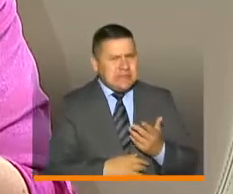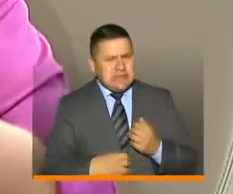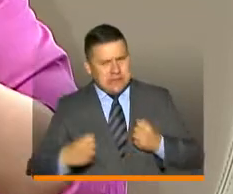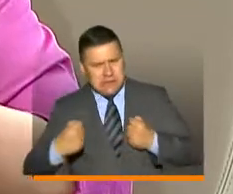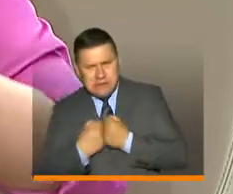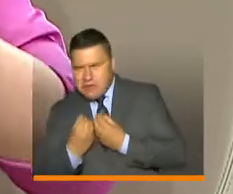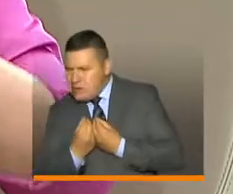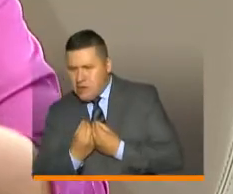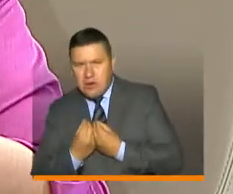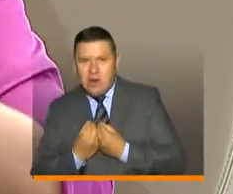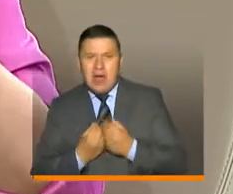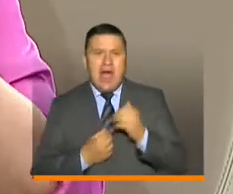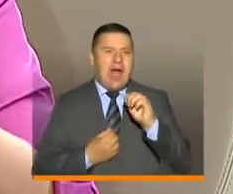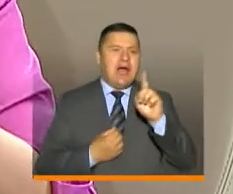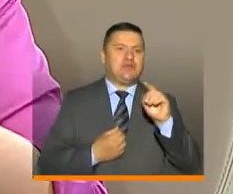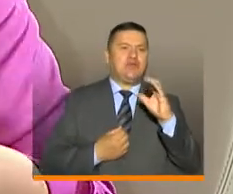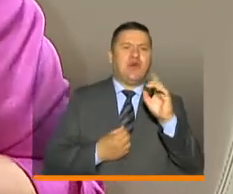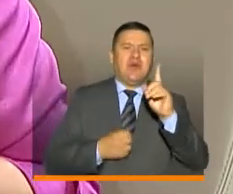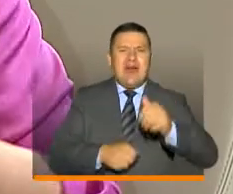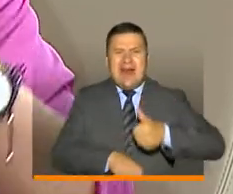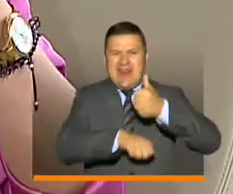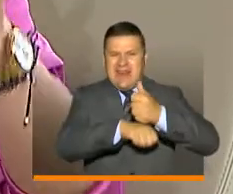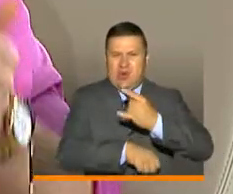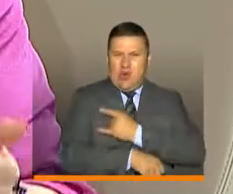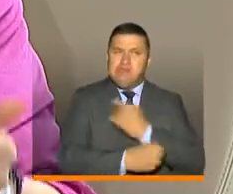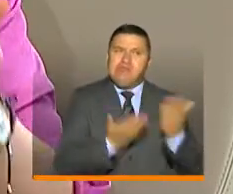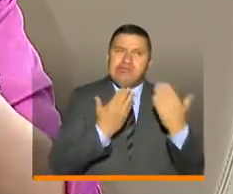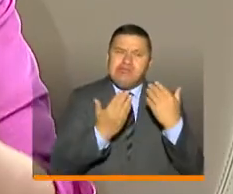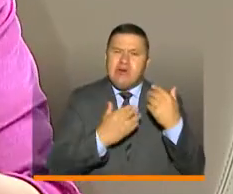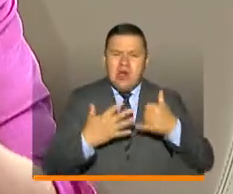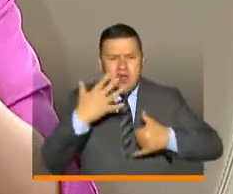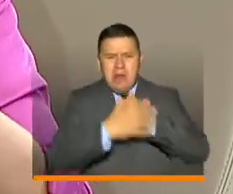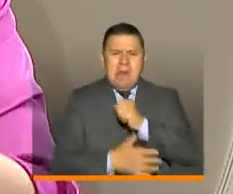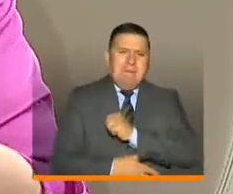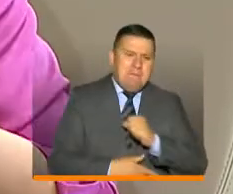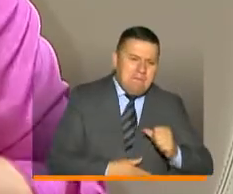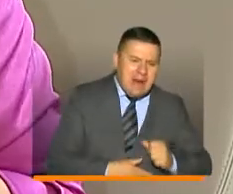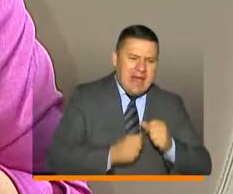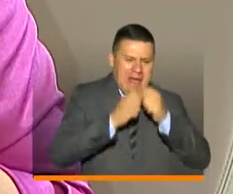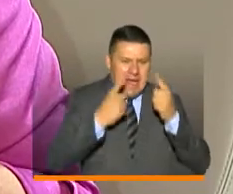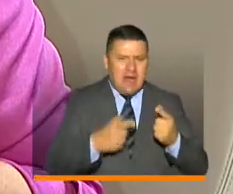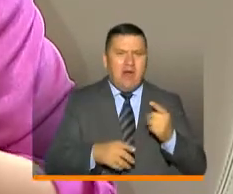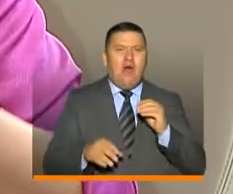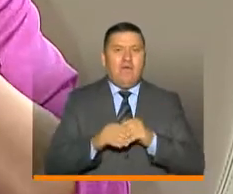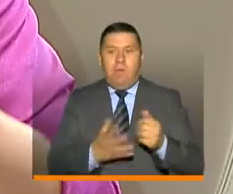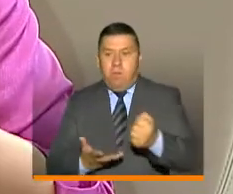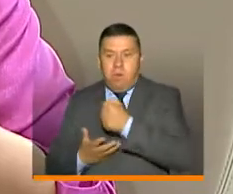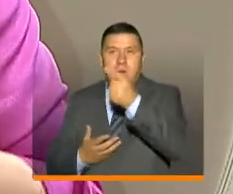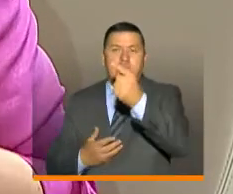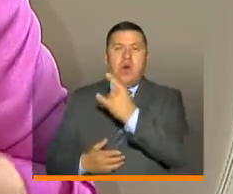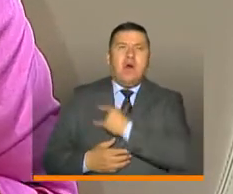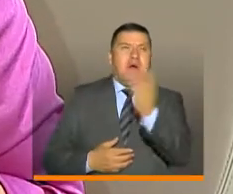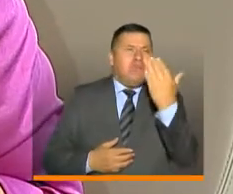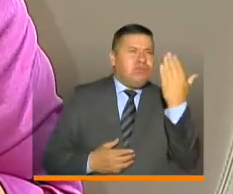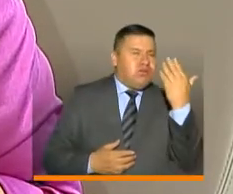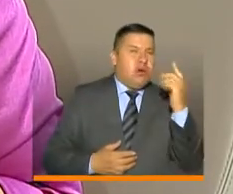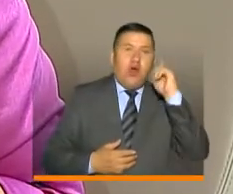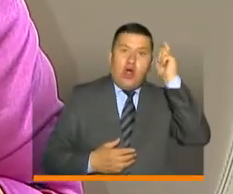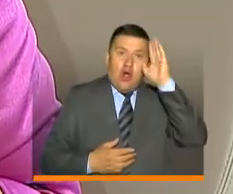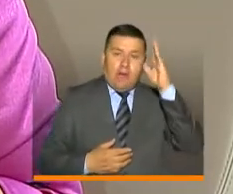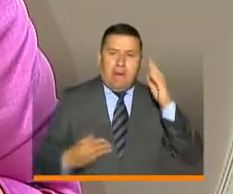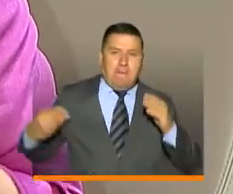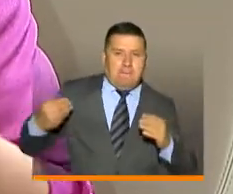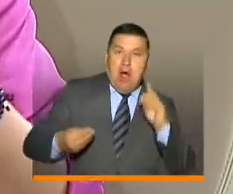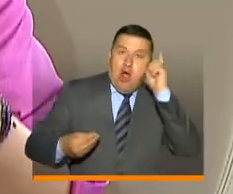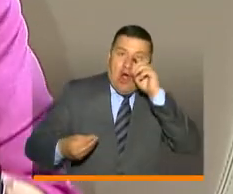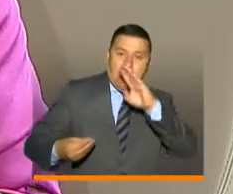decía hoy en la cumbre de Ascuna, los rectores de las universidades públicas, privadas, el Fondo Solidario, un actuar muy generoso de los gobernadores y de